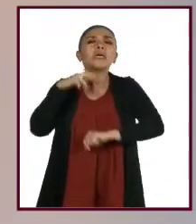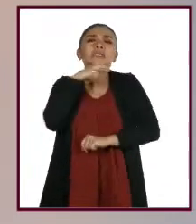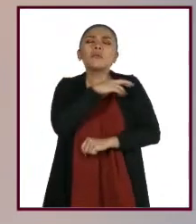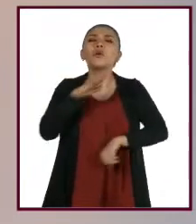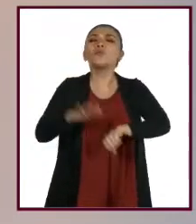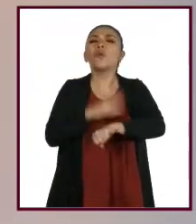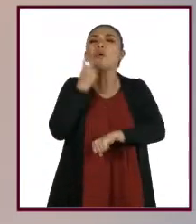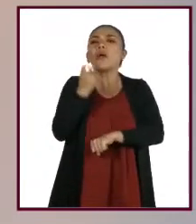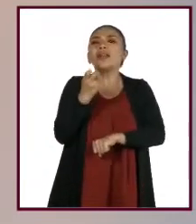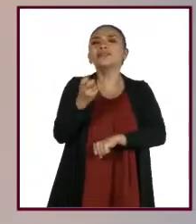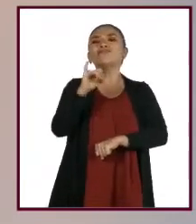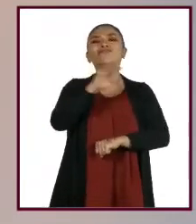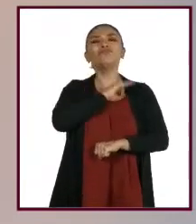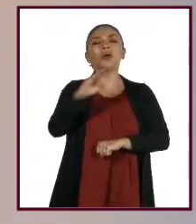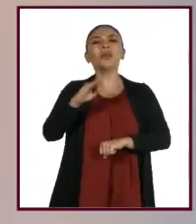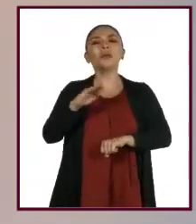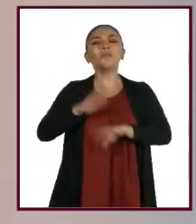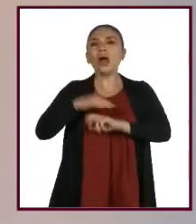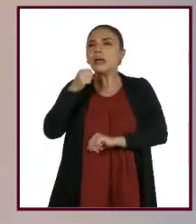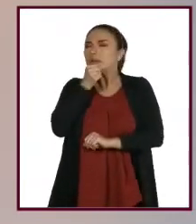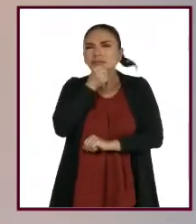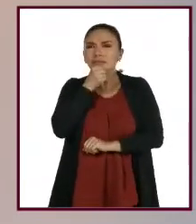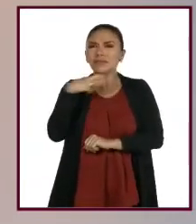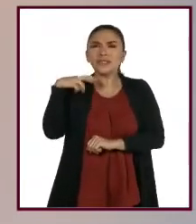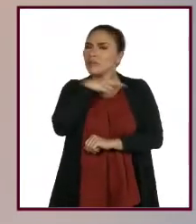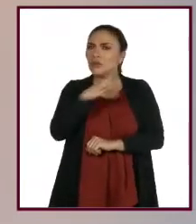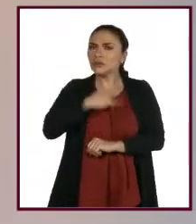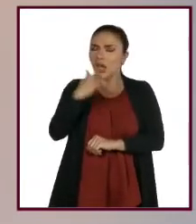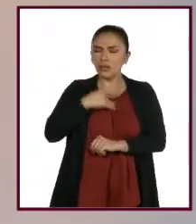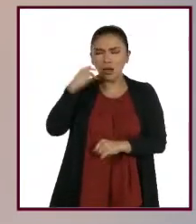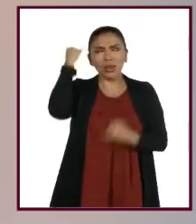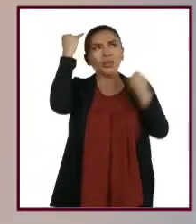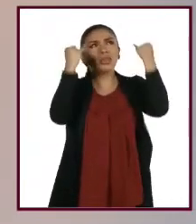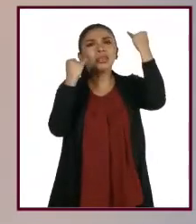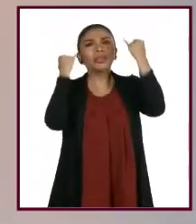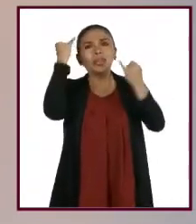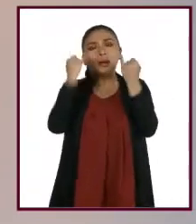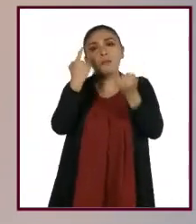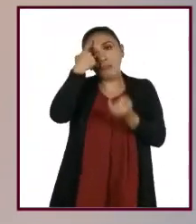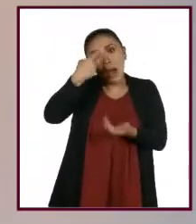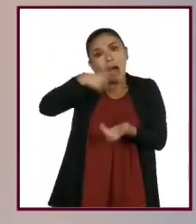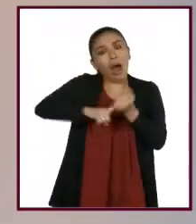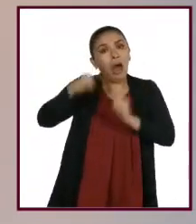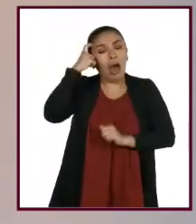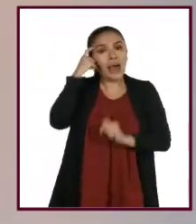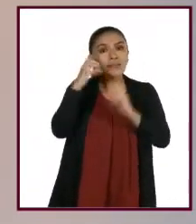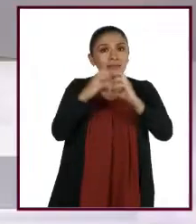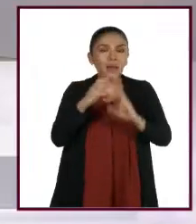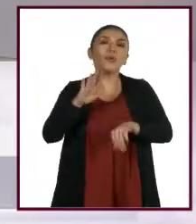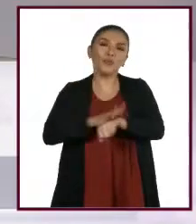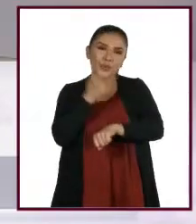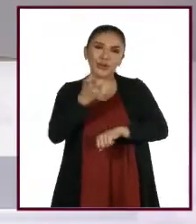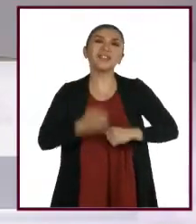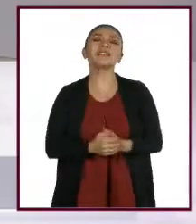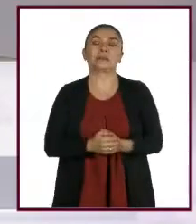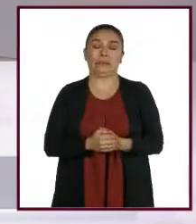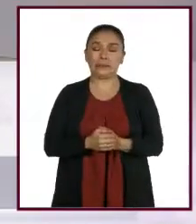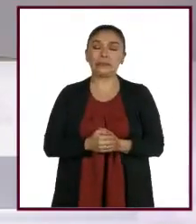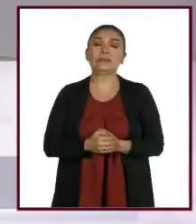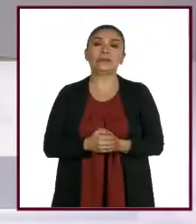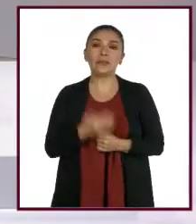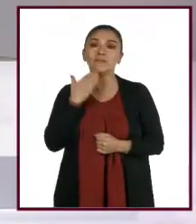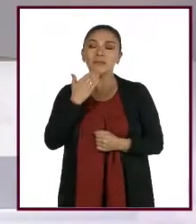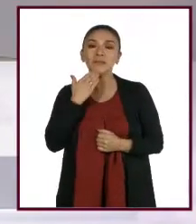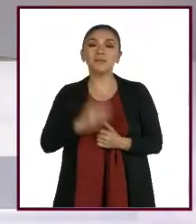puedan tener este efecto tan inmediato y un efecto tan directo sobre el cerebro. Muy bien, doctor. Bueno,